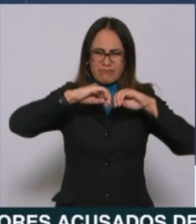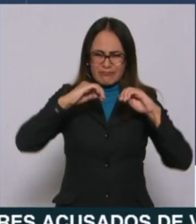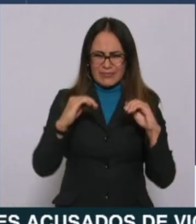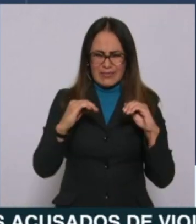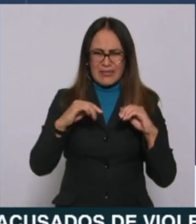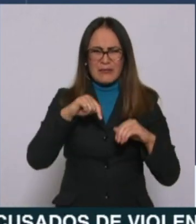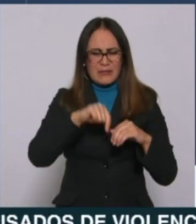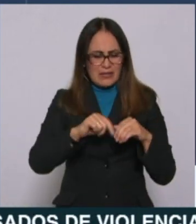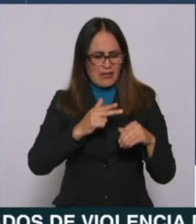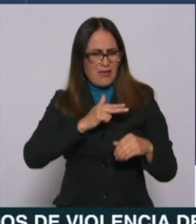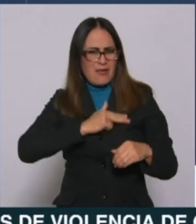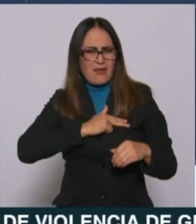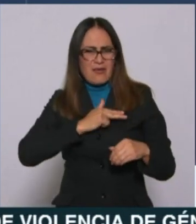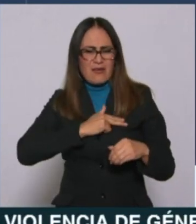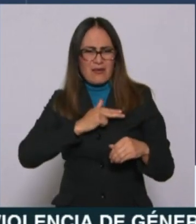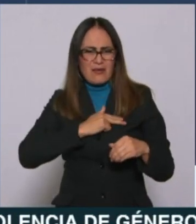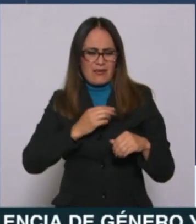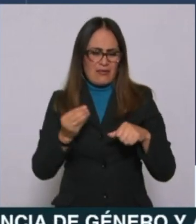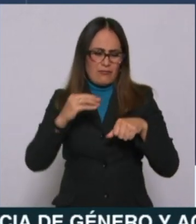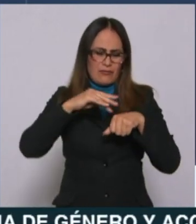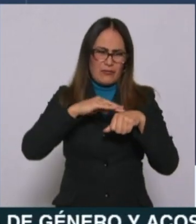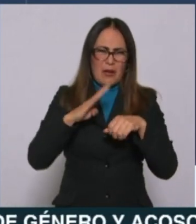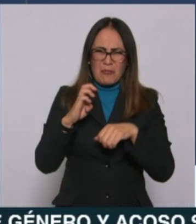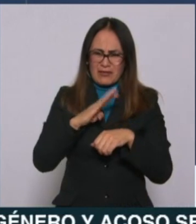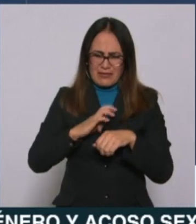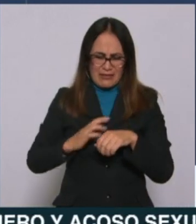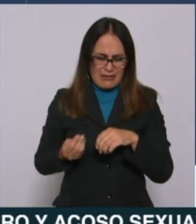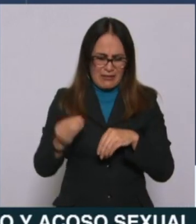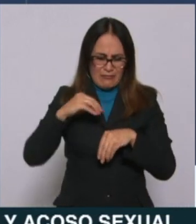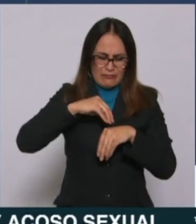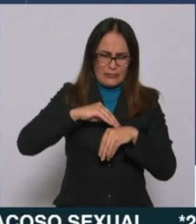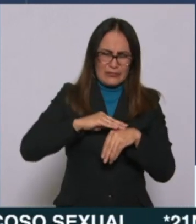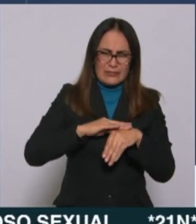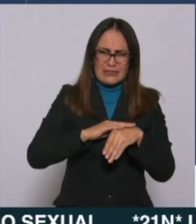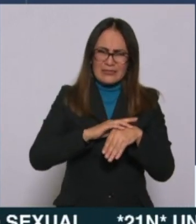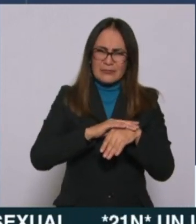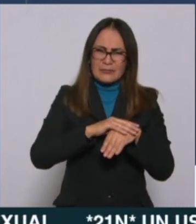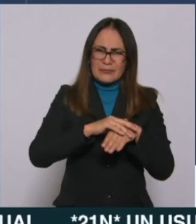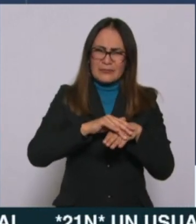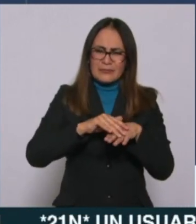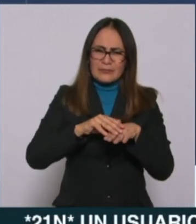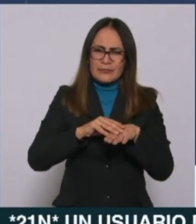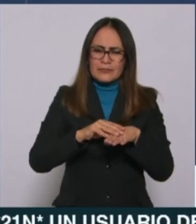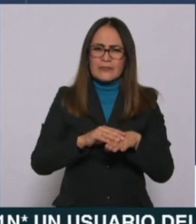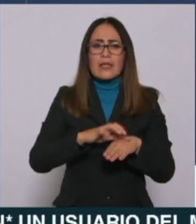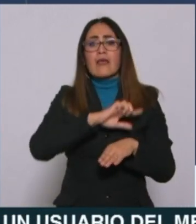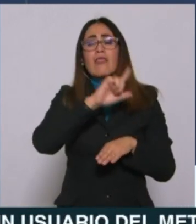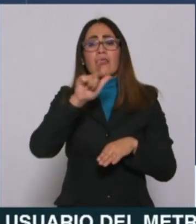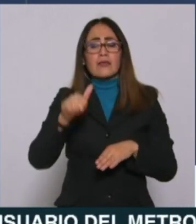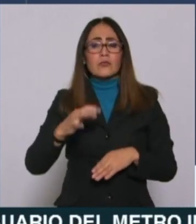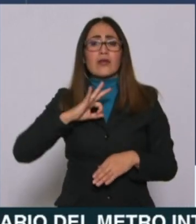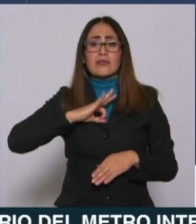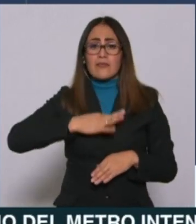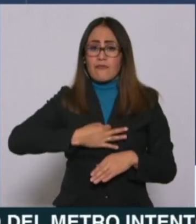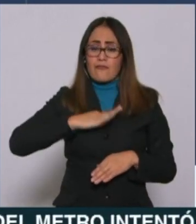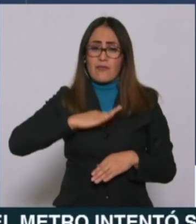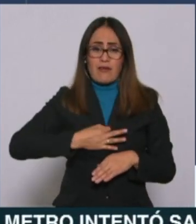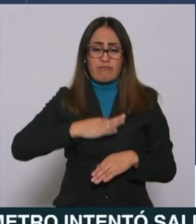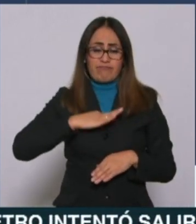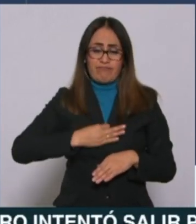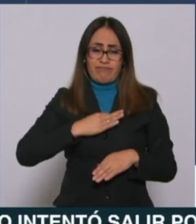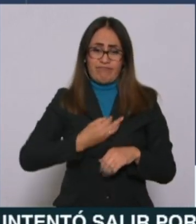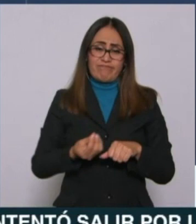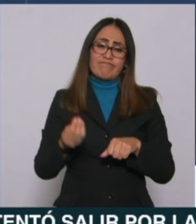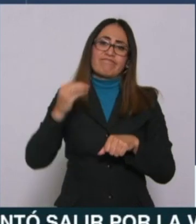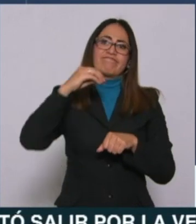esto que entran los microorganismos. Y entonces ahora tenemos una infección agregada